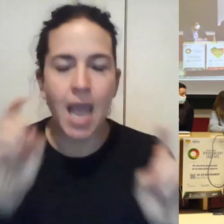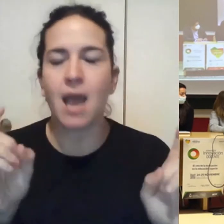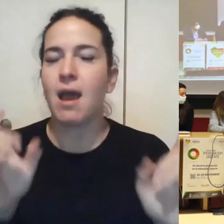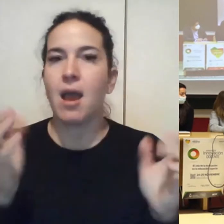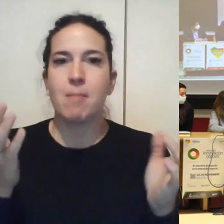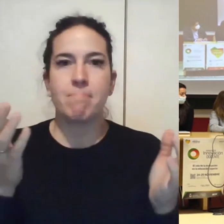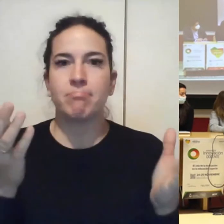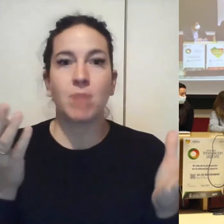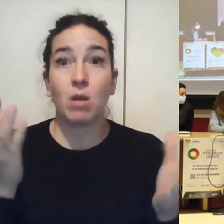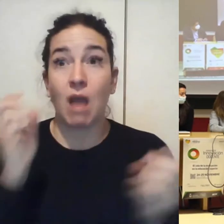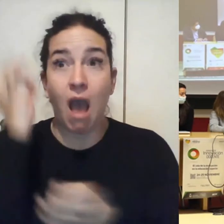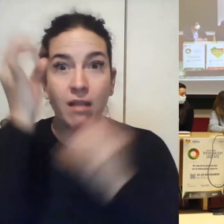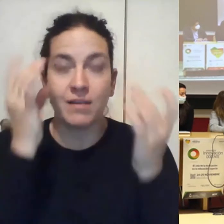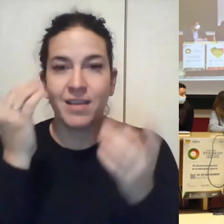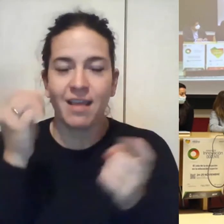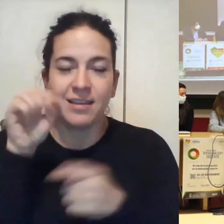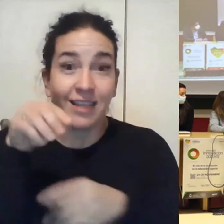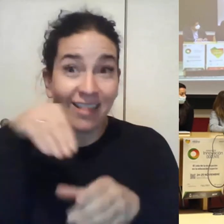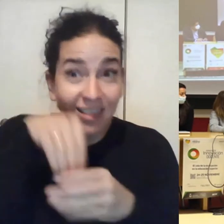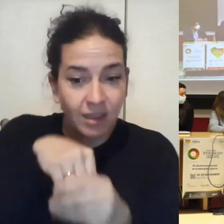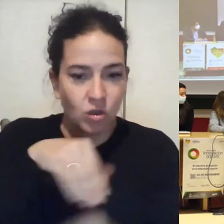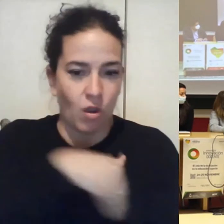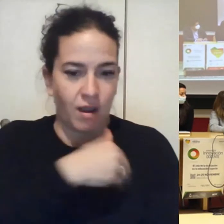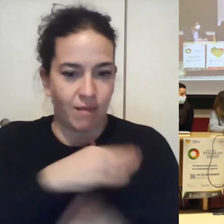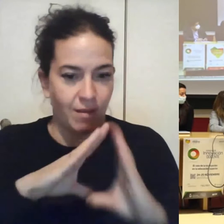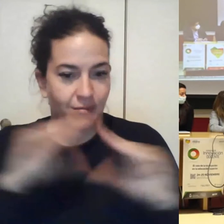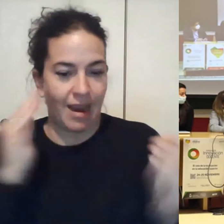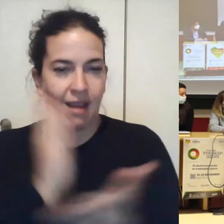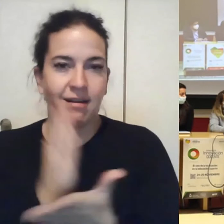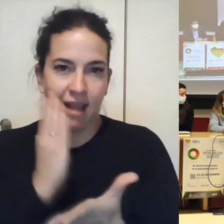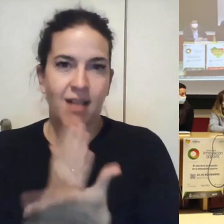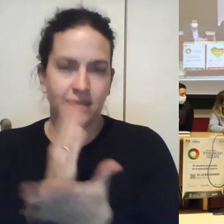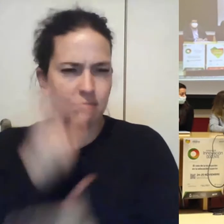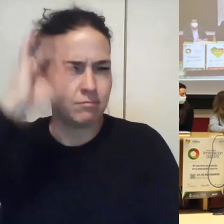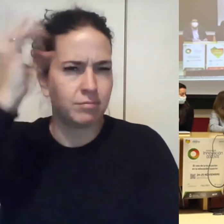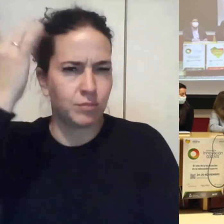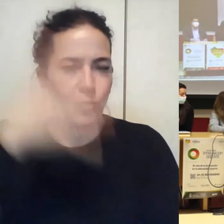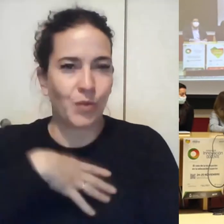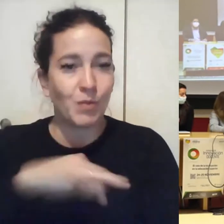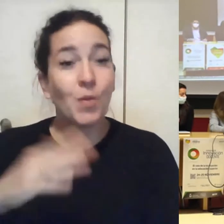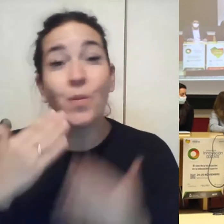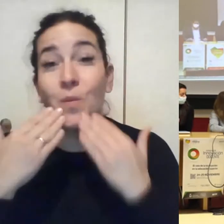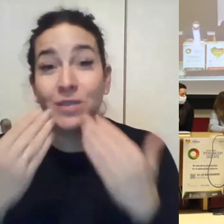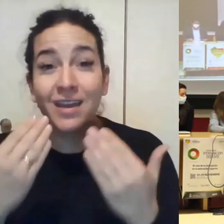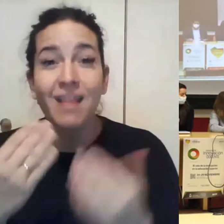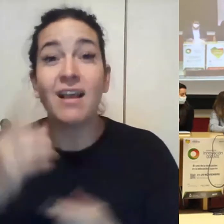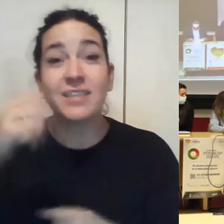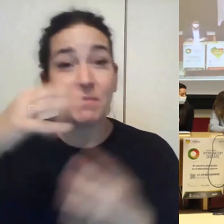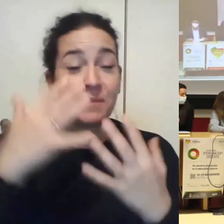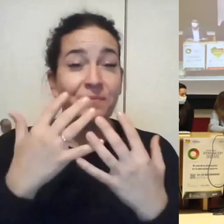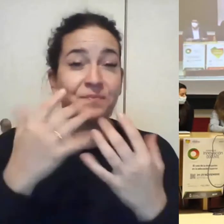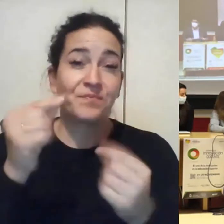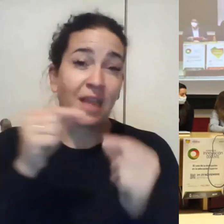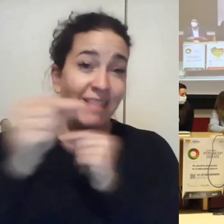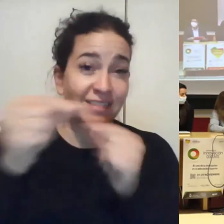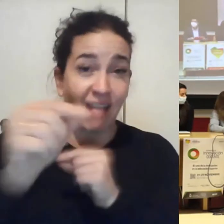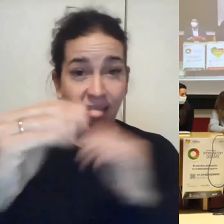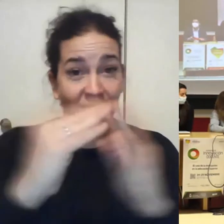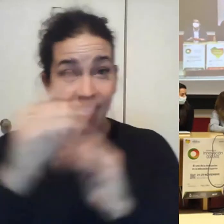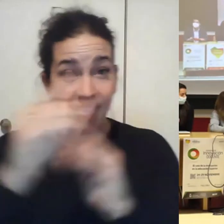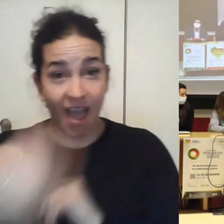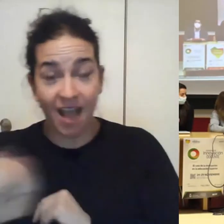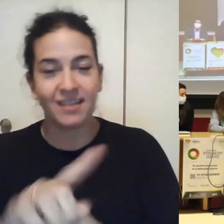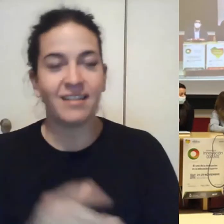otras actividades en el marco de nuestras clases. Así que muchísimas gracias también a los que estáis en